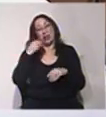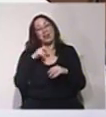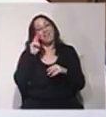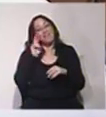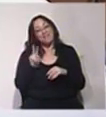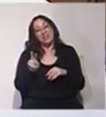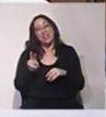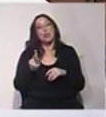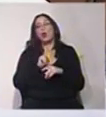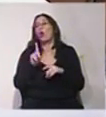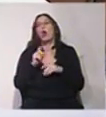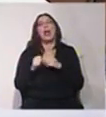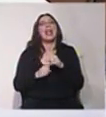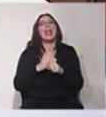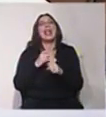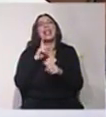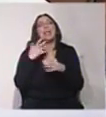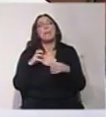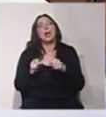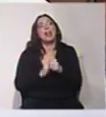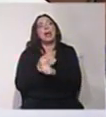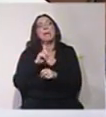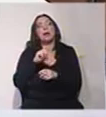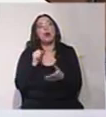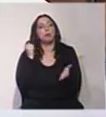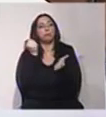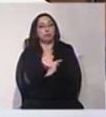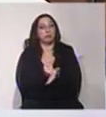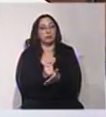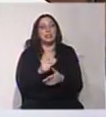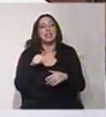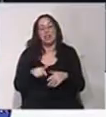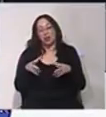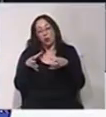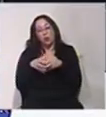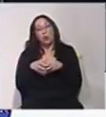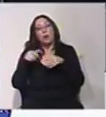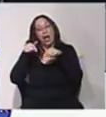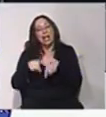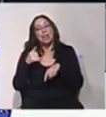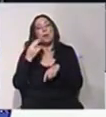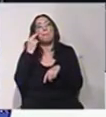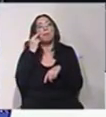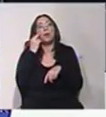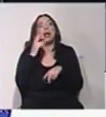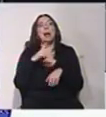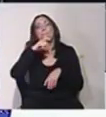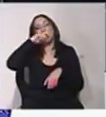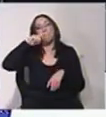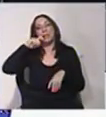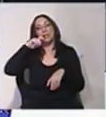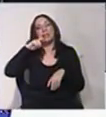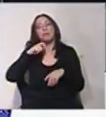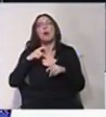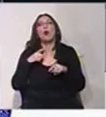no quiero poner edades para no estigmatizar tampoco, ¿no? Pero nosotros a veces en el grupo decimos, acá hay un problema también de que el machismo trabaja contra el propio